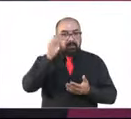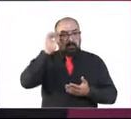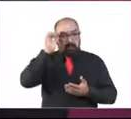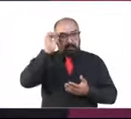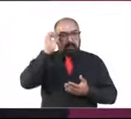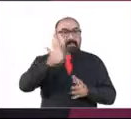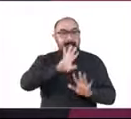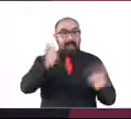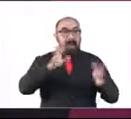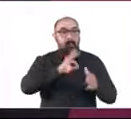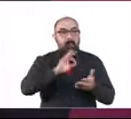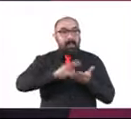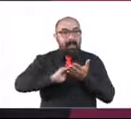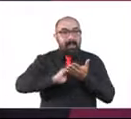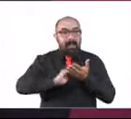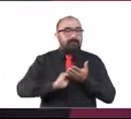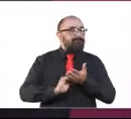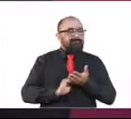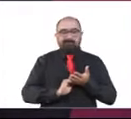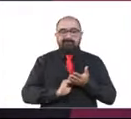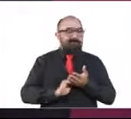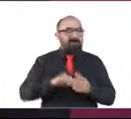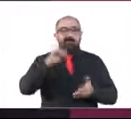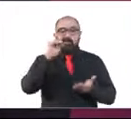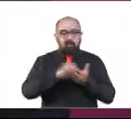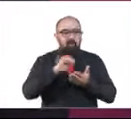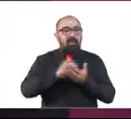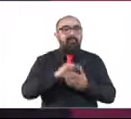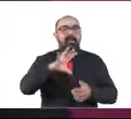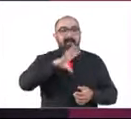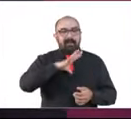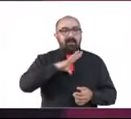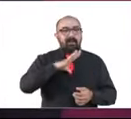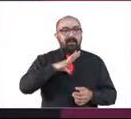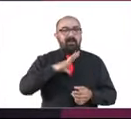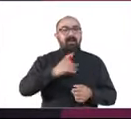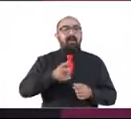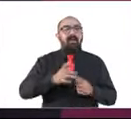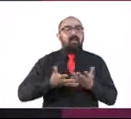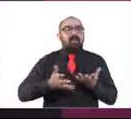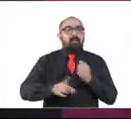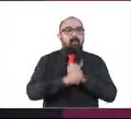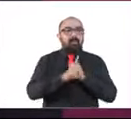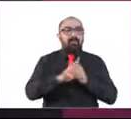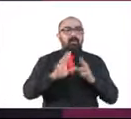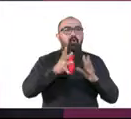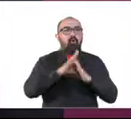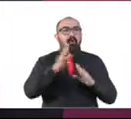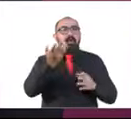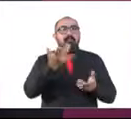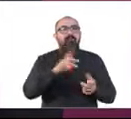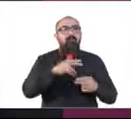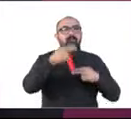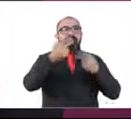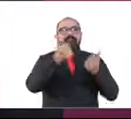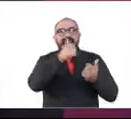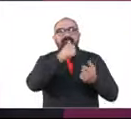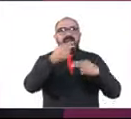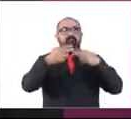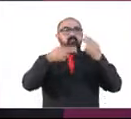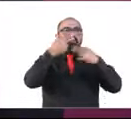No estamos atacando el problema completo. Necesitamos pensar en esta. Y yo es ahí donde vería